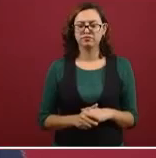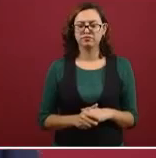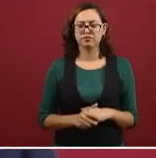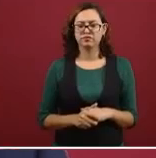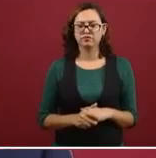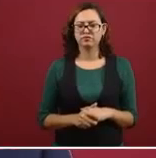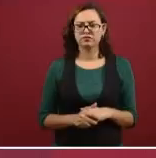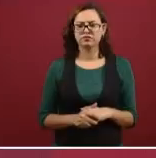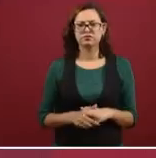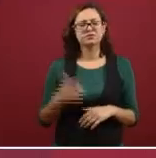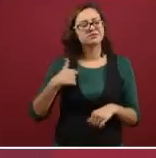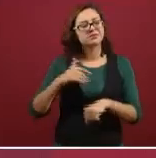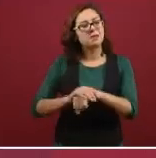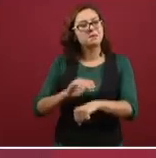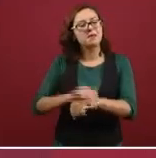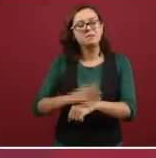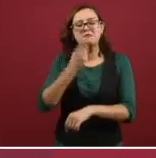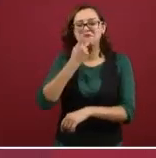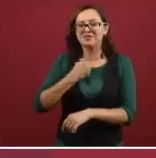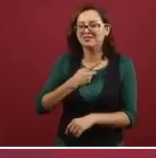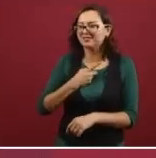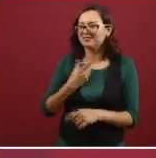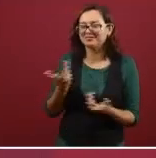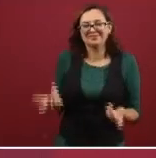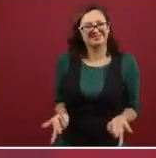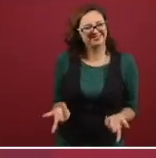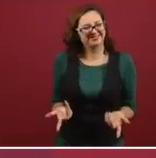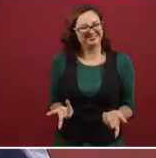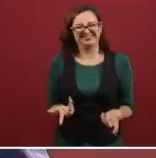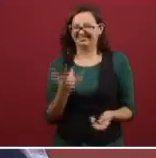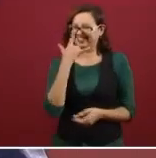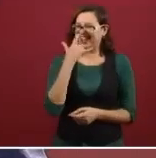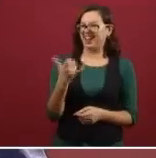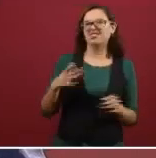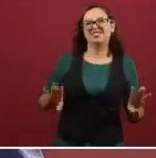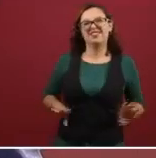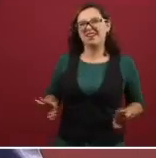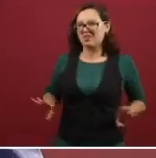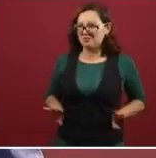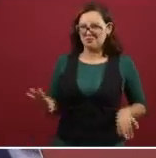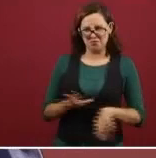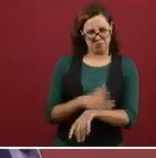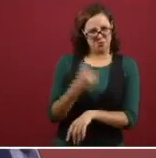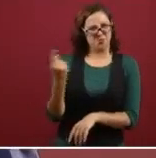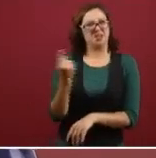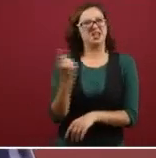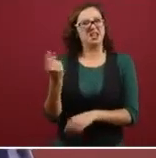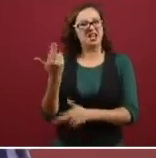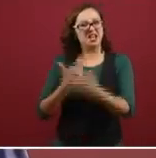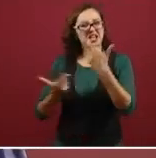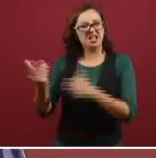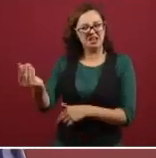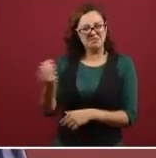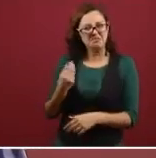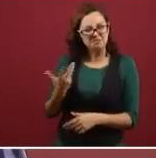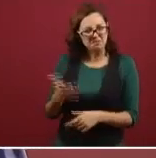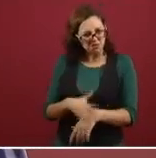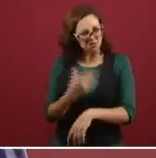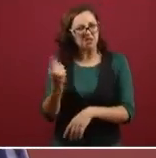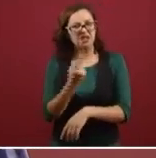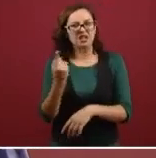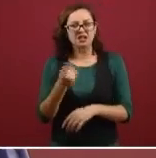Entonces le dice mi amigo, oiga, ¿por qué hace esto? Ah, porque así me enseñaron mis